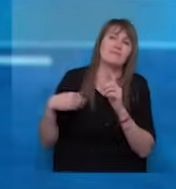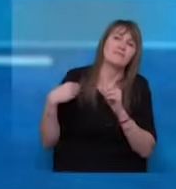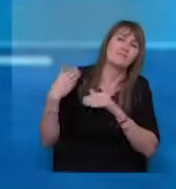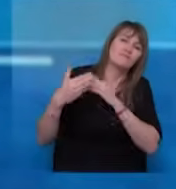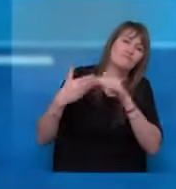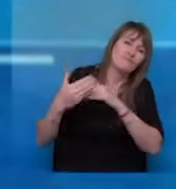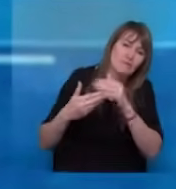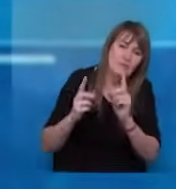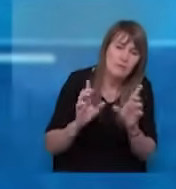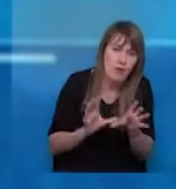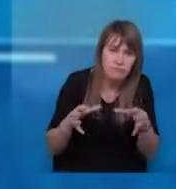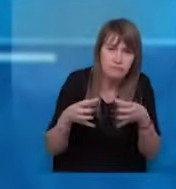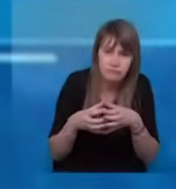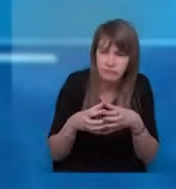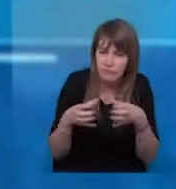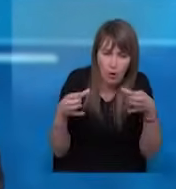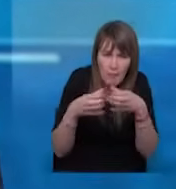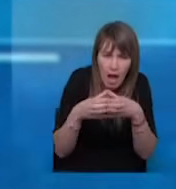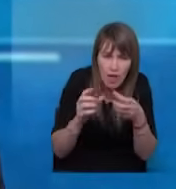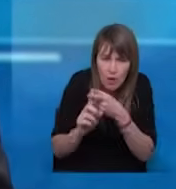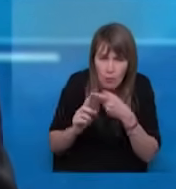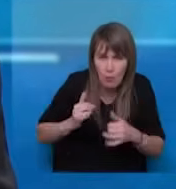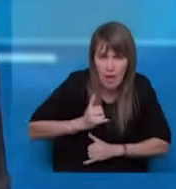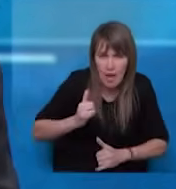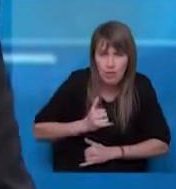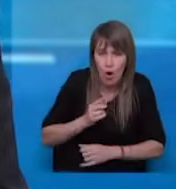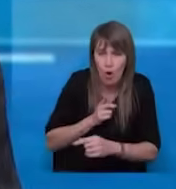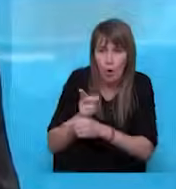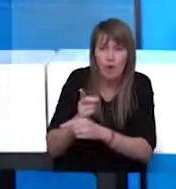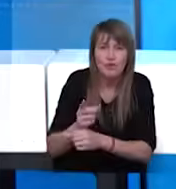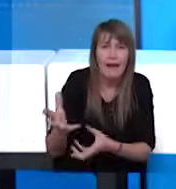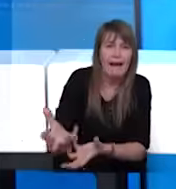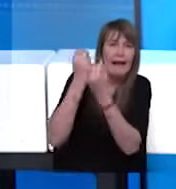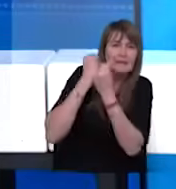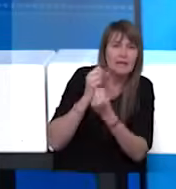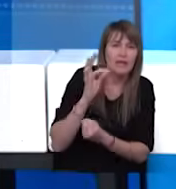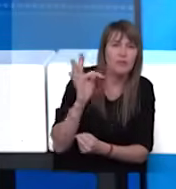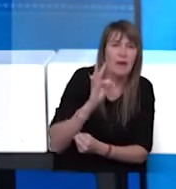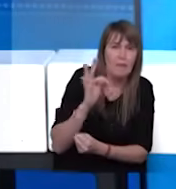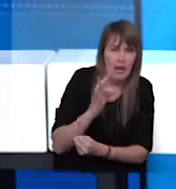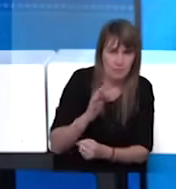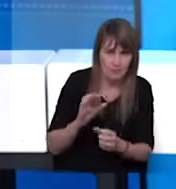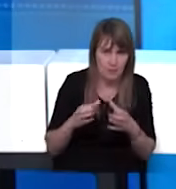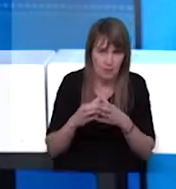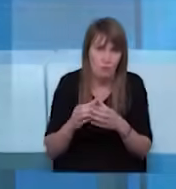del comando Causa Tupamaro o el Escuadrón de la Muerte, como se ha llamado. Vamos a escuchar entonces el próximo audio.